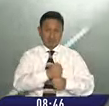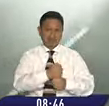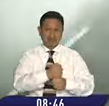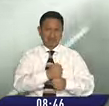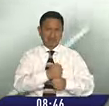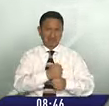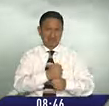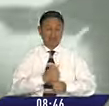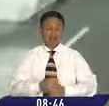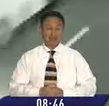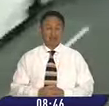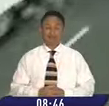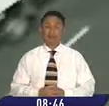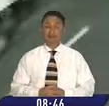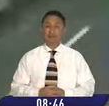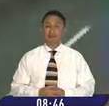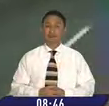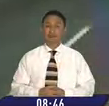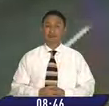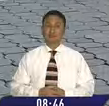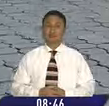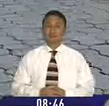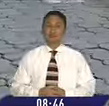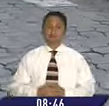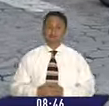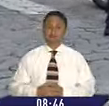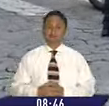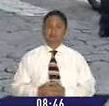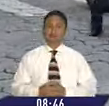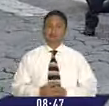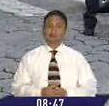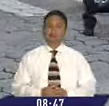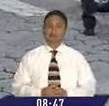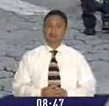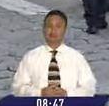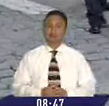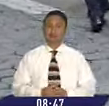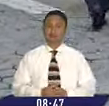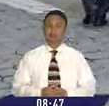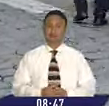seguros para los ecuatorianos informó Álvaro ter